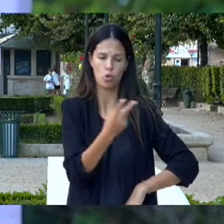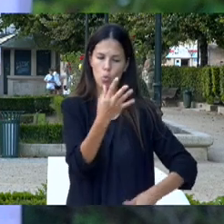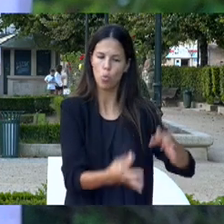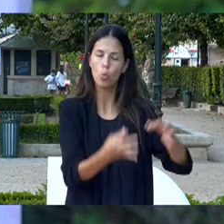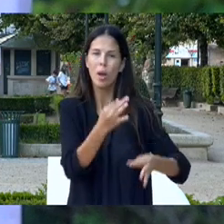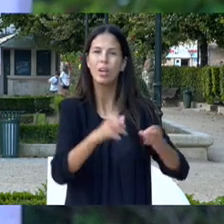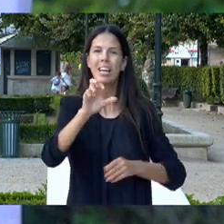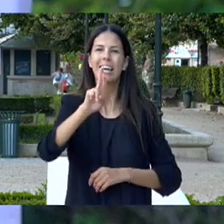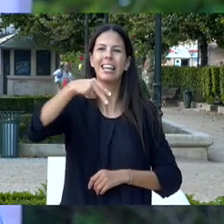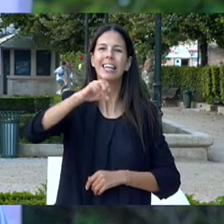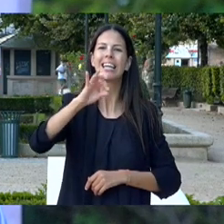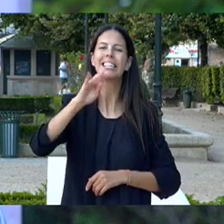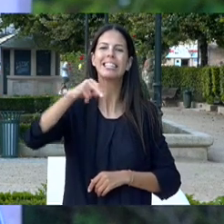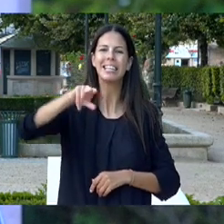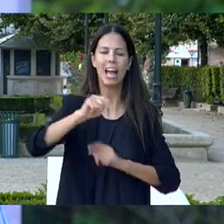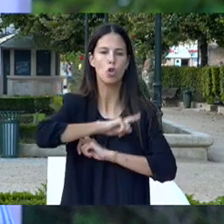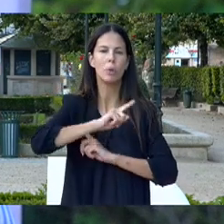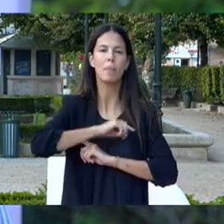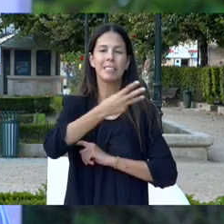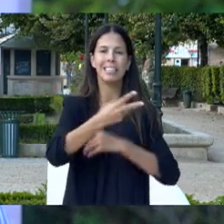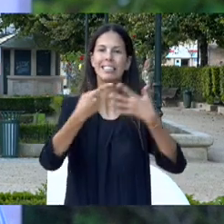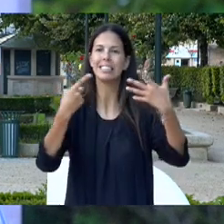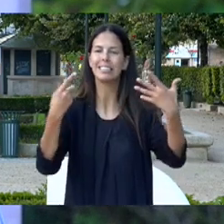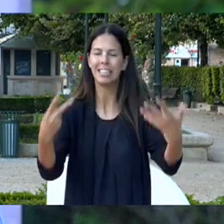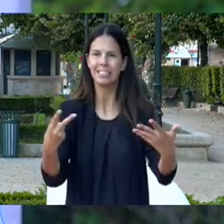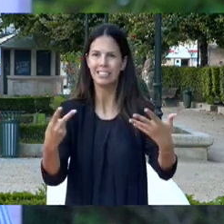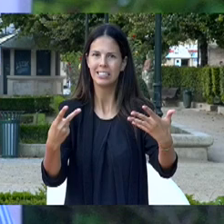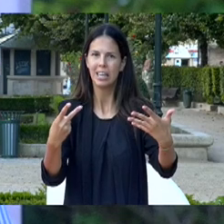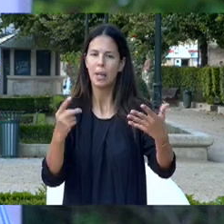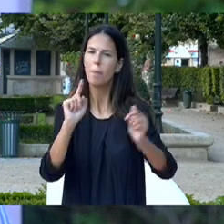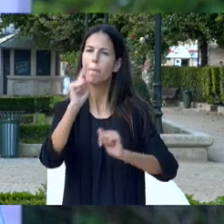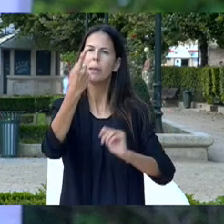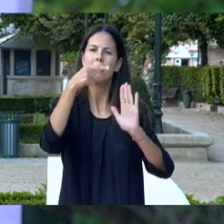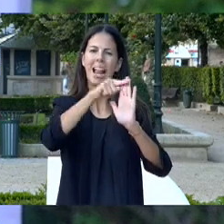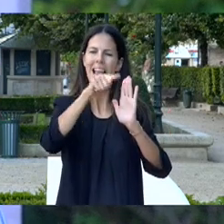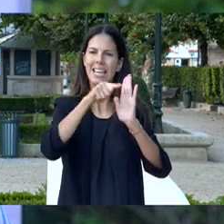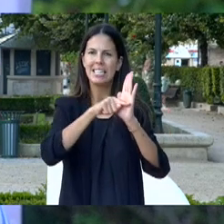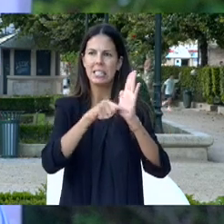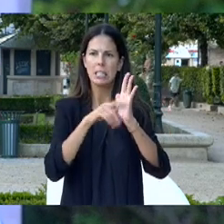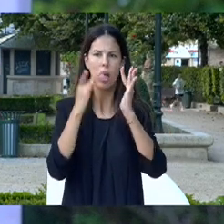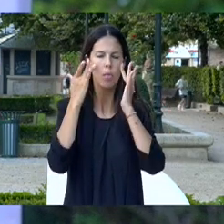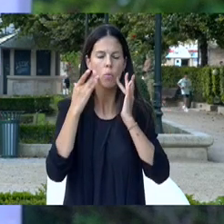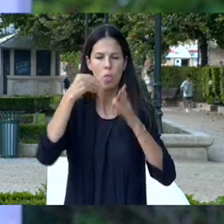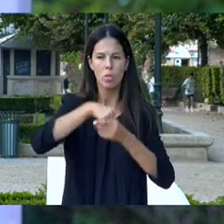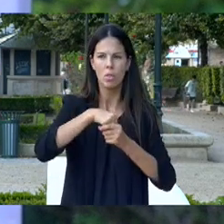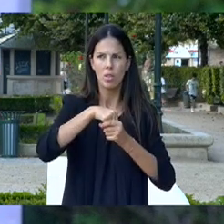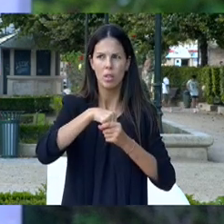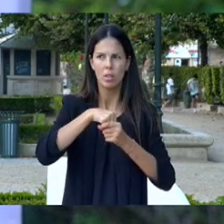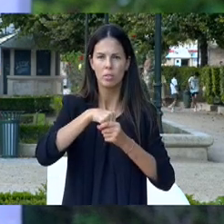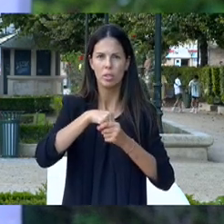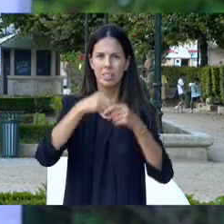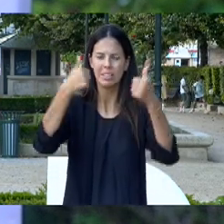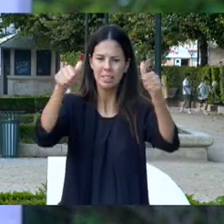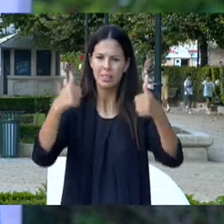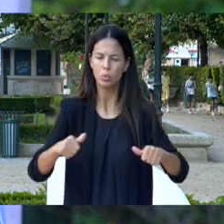Ernestina, en novembro do 37, sale na primeira lista de depuración do Distrito Universitario